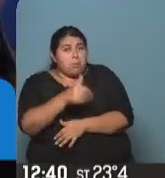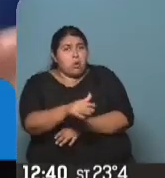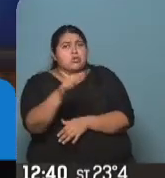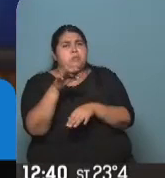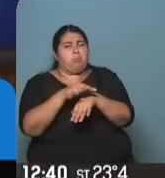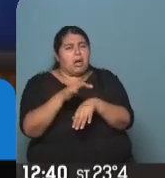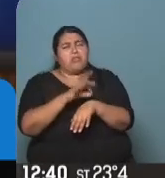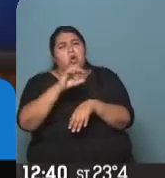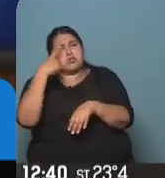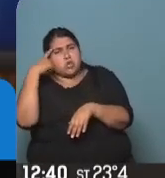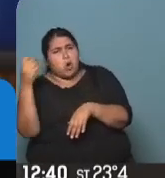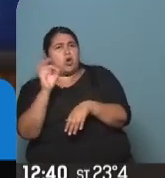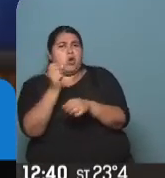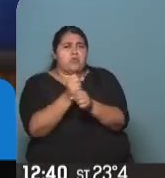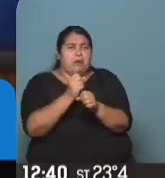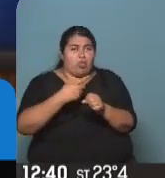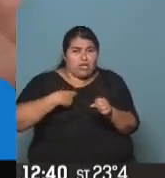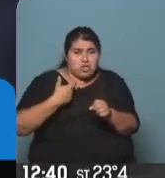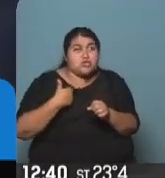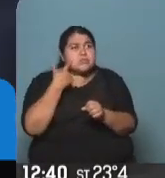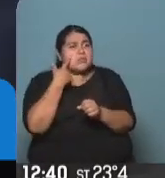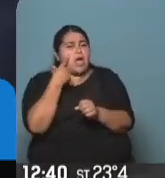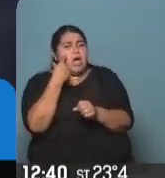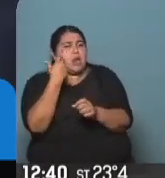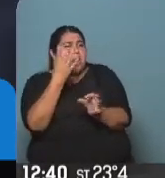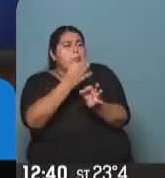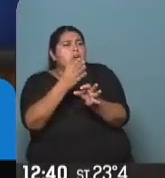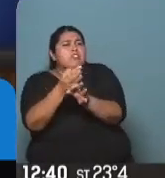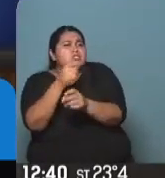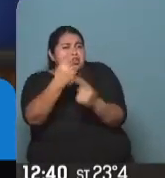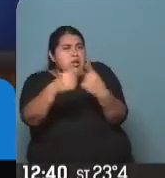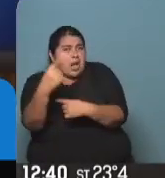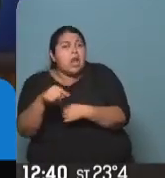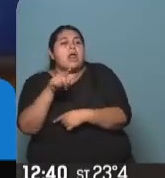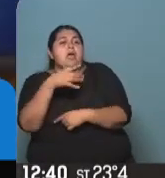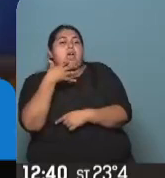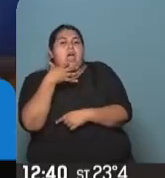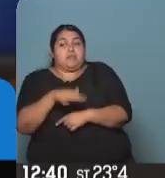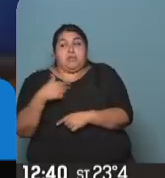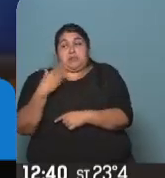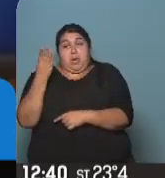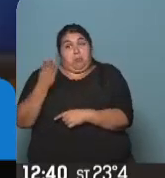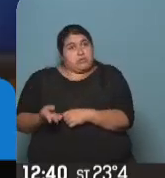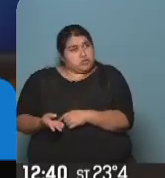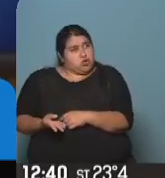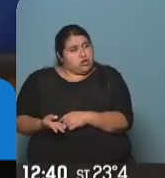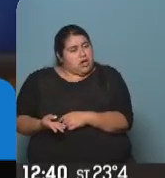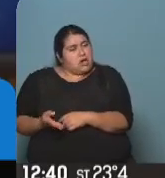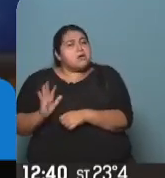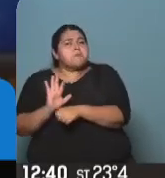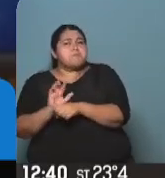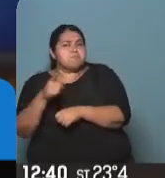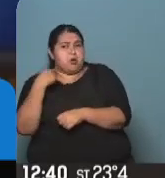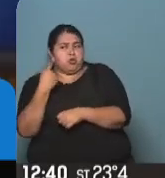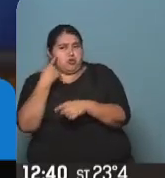médicos y psicólogos y trabajadores sociales, independientemente de la especialidad que tengan, entiendan que la persona somos seres